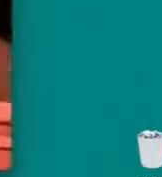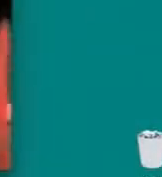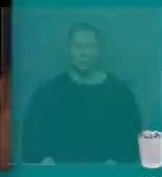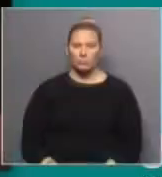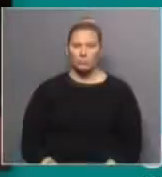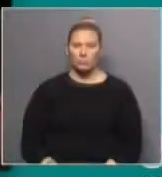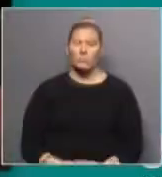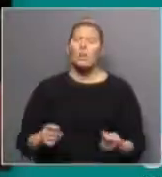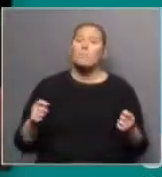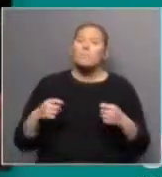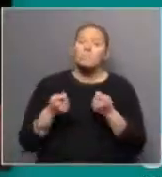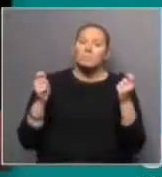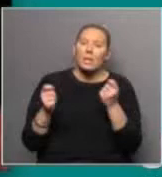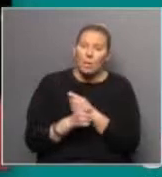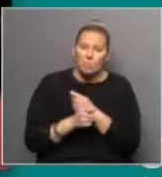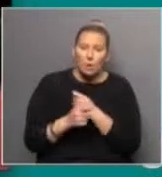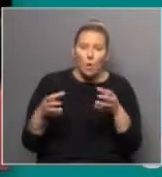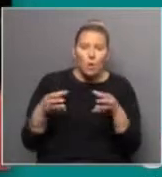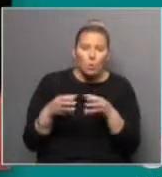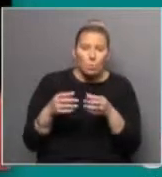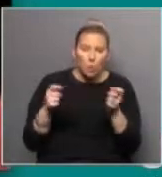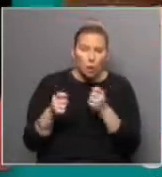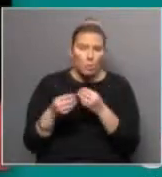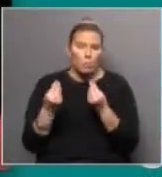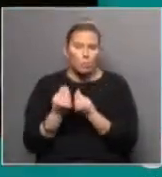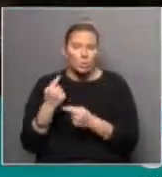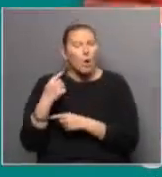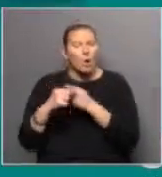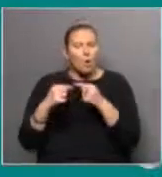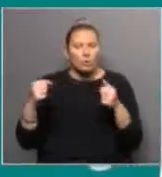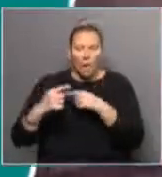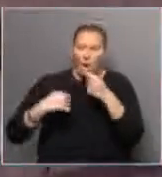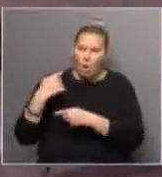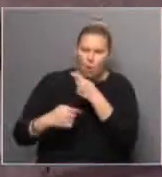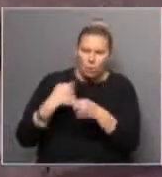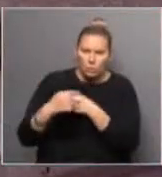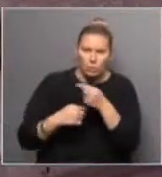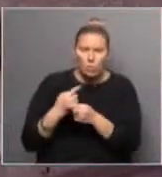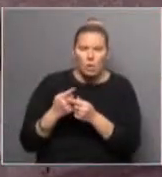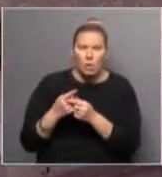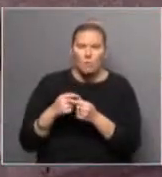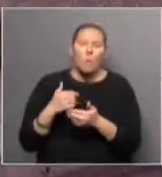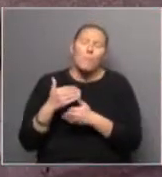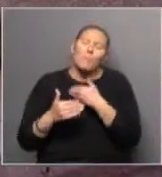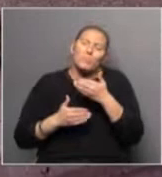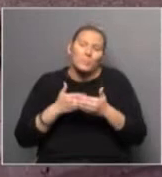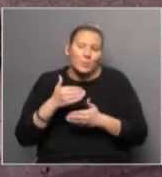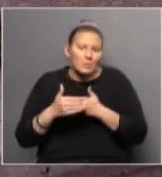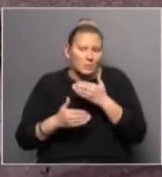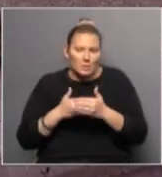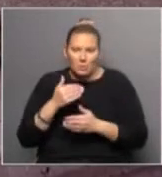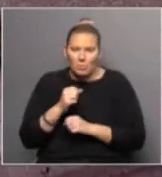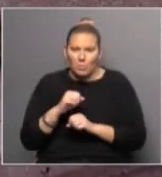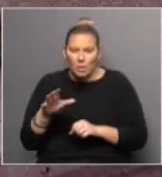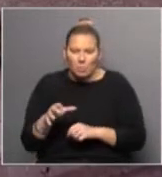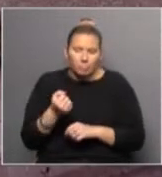¿Qué ha cambiado del Peyote? ¿Qué sentís que ha cambiado mucho y qué cosas se mantienen parecidas? Fue todo un proceso en encontrar